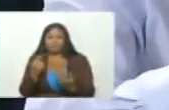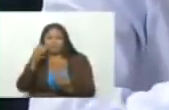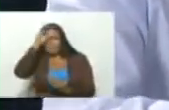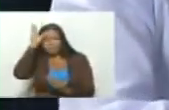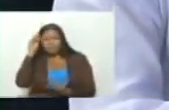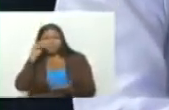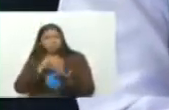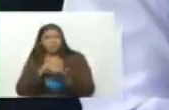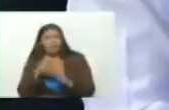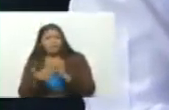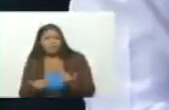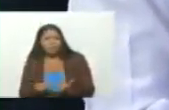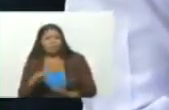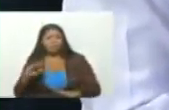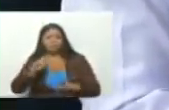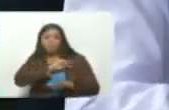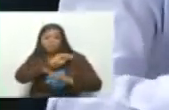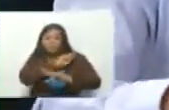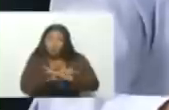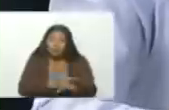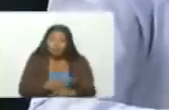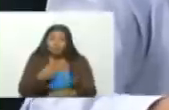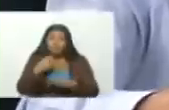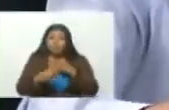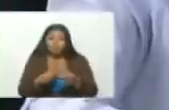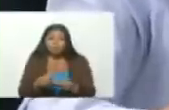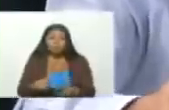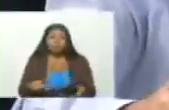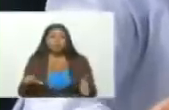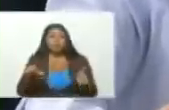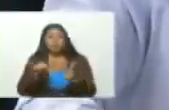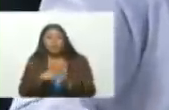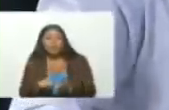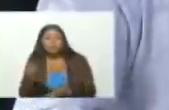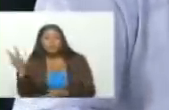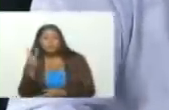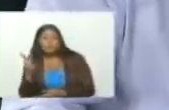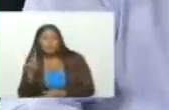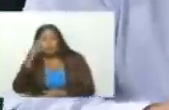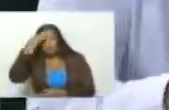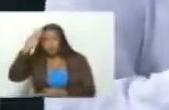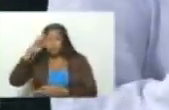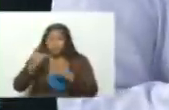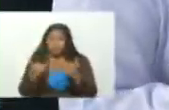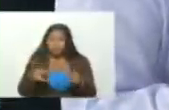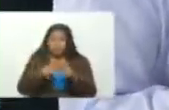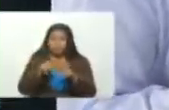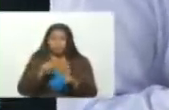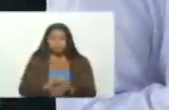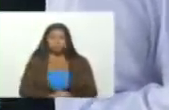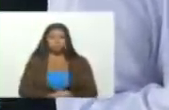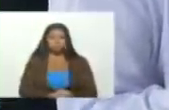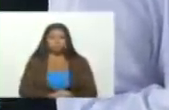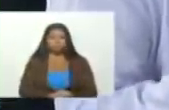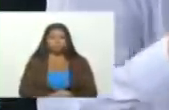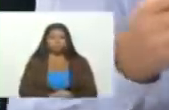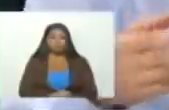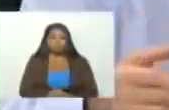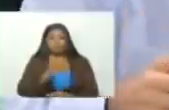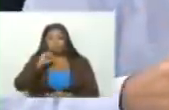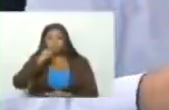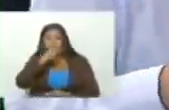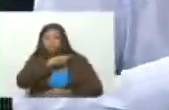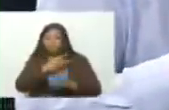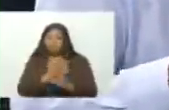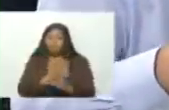de imponer. Sanciones durísimas, como ha hecho con Irán, con Venezuela, con Cuba, etc. Entonces ve Rusia, una